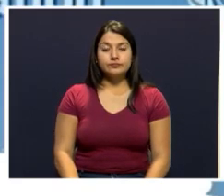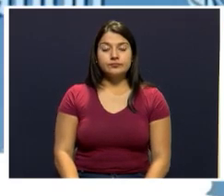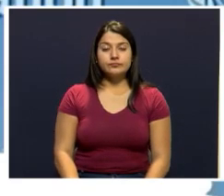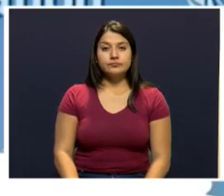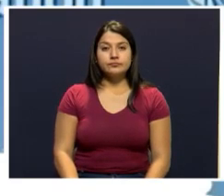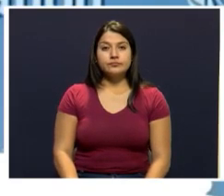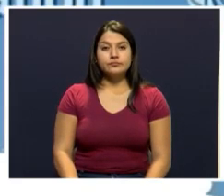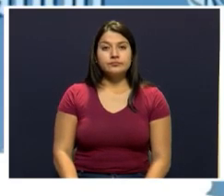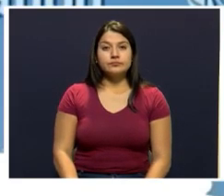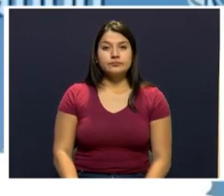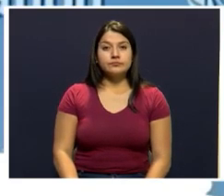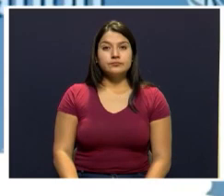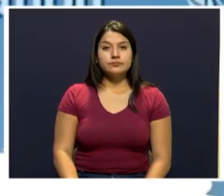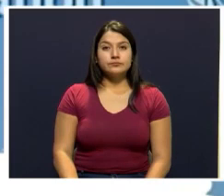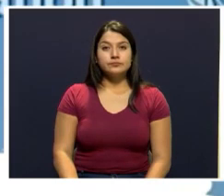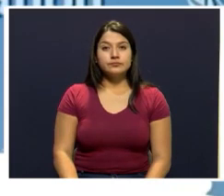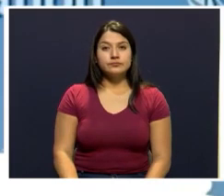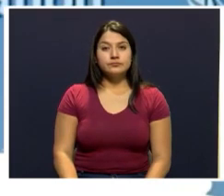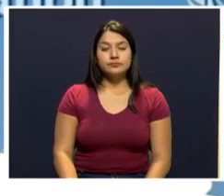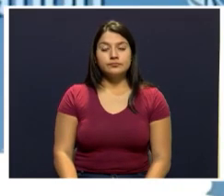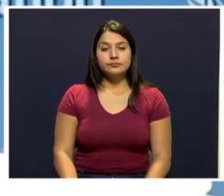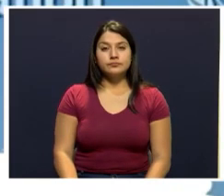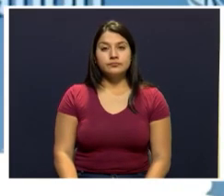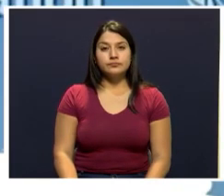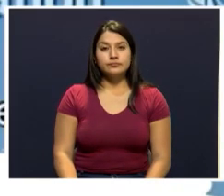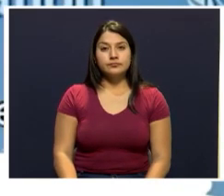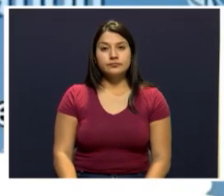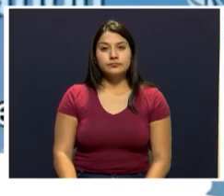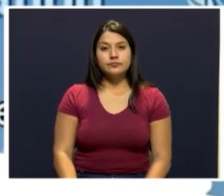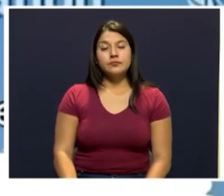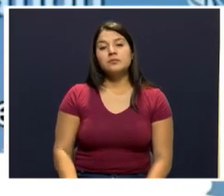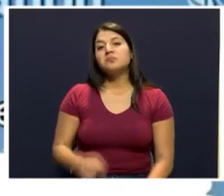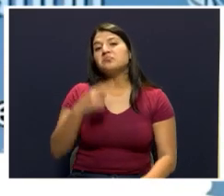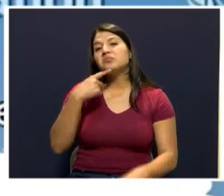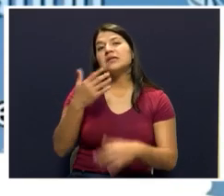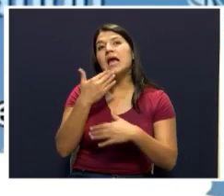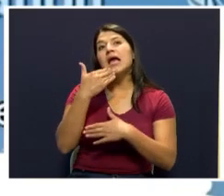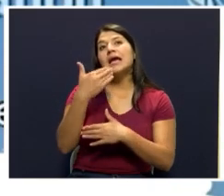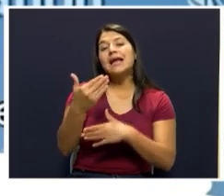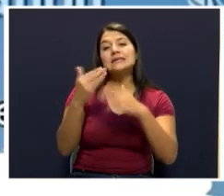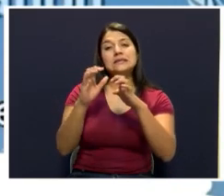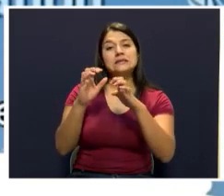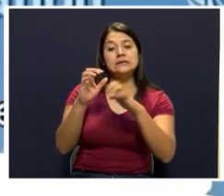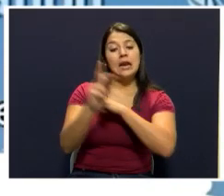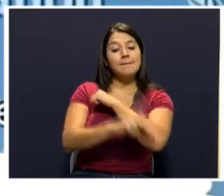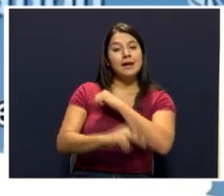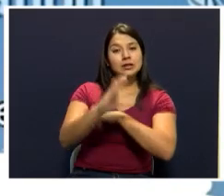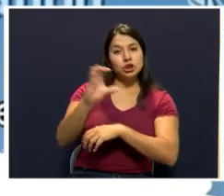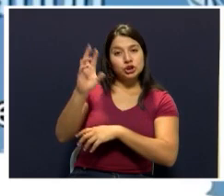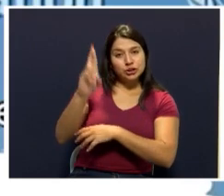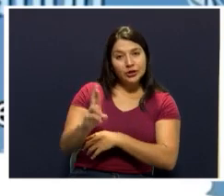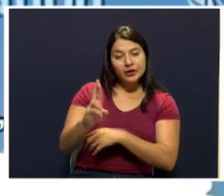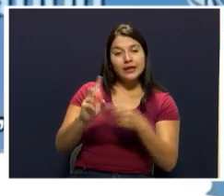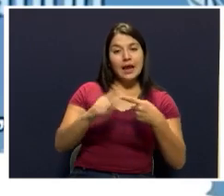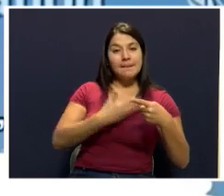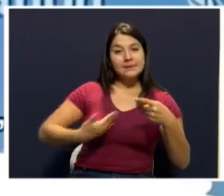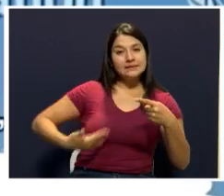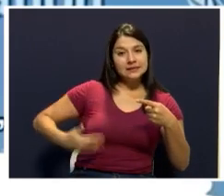Alvarado, and the Health Minister Daniel Salas for their proposal to create a pool of rights